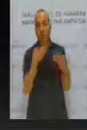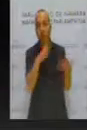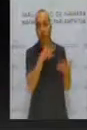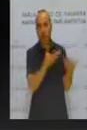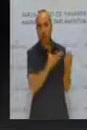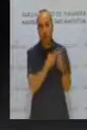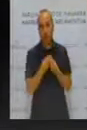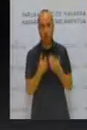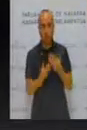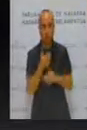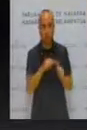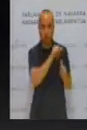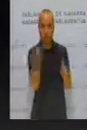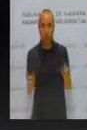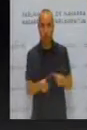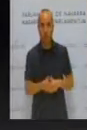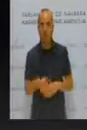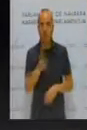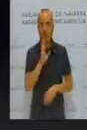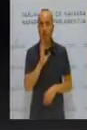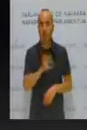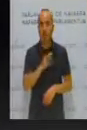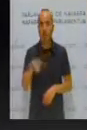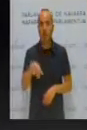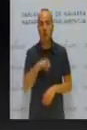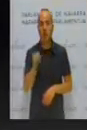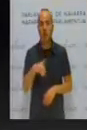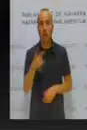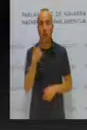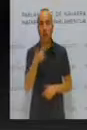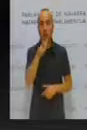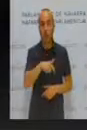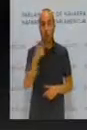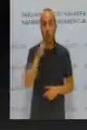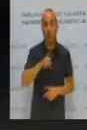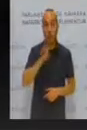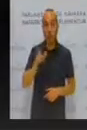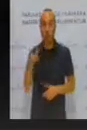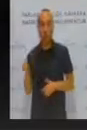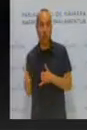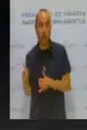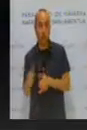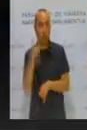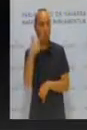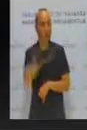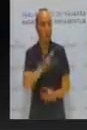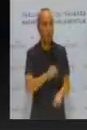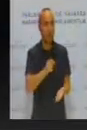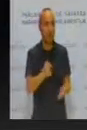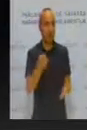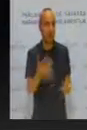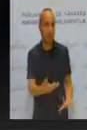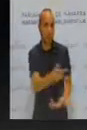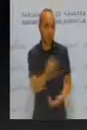Decía el señor Martínez, siento que no esté ahora, que se coge antes al mentiroso que al cojo. Y, por lo tanto, señora consejera, en primero, dos